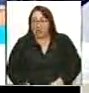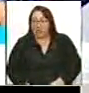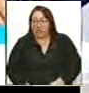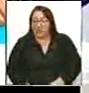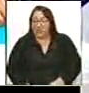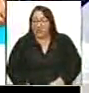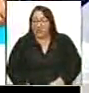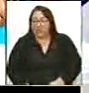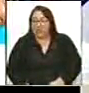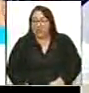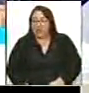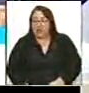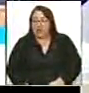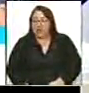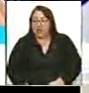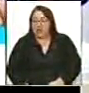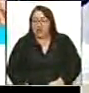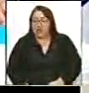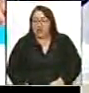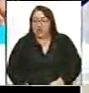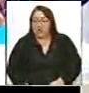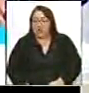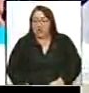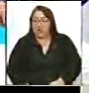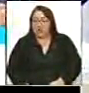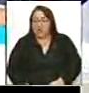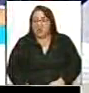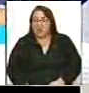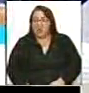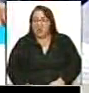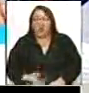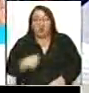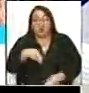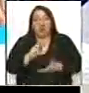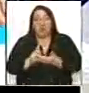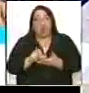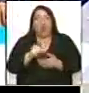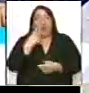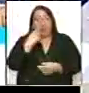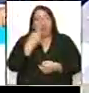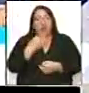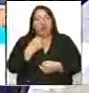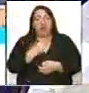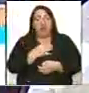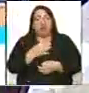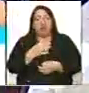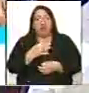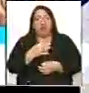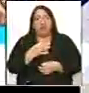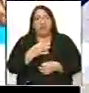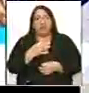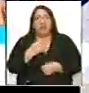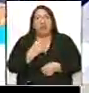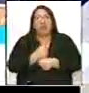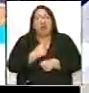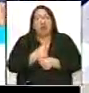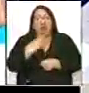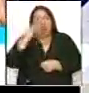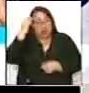donde quienes somos de Lima conocemos muy de cerca la realidad del trabajo político en provincias, como muchos de los que están